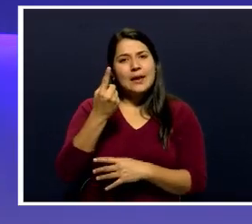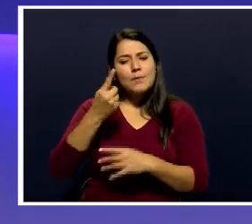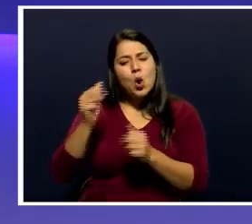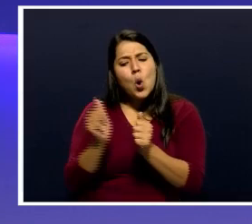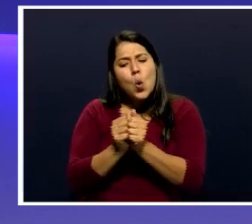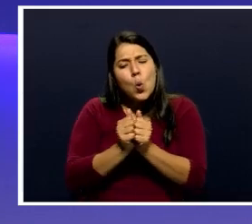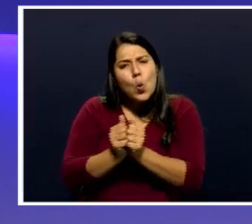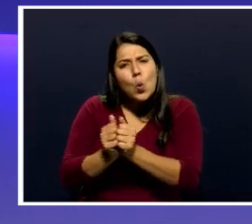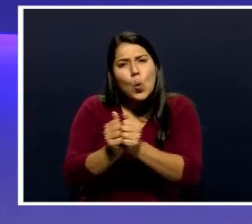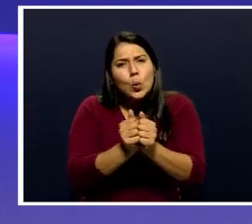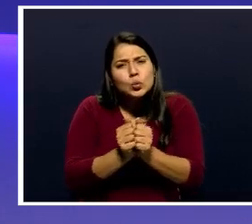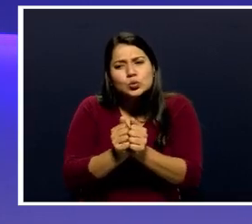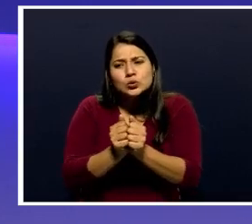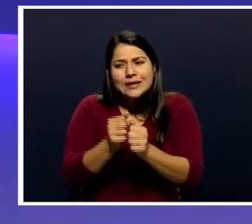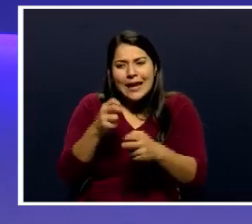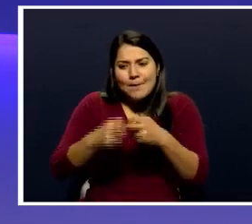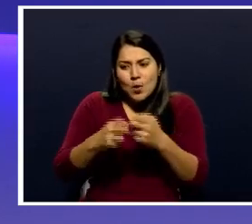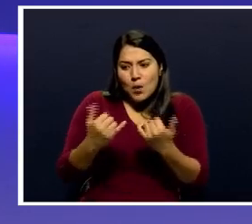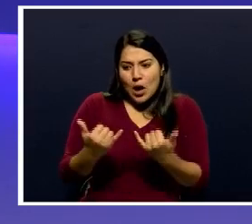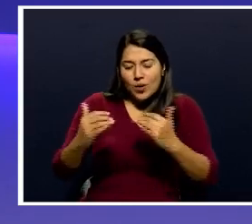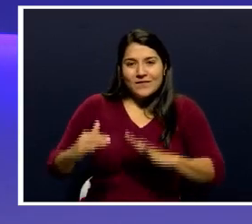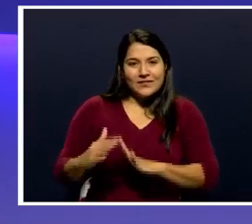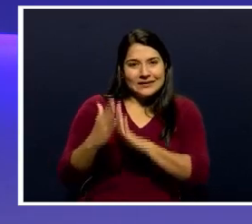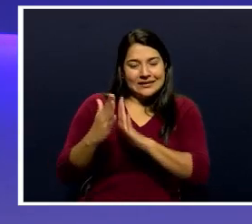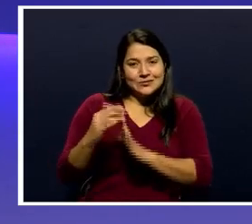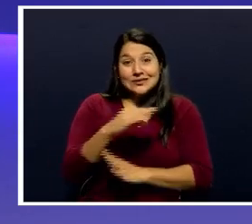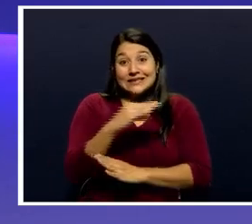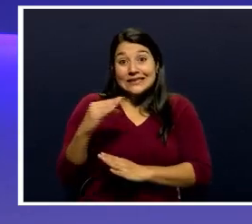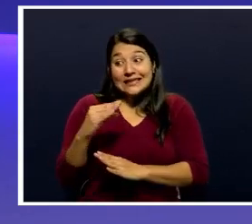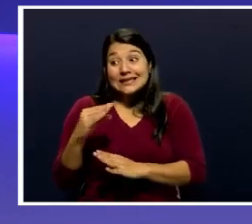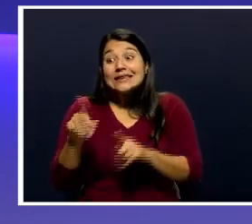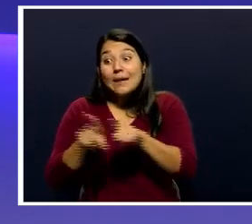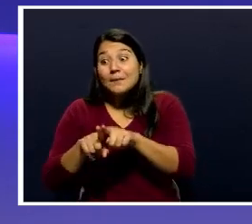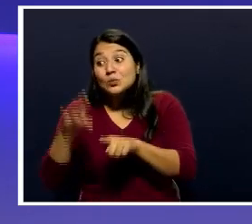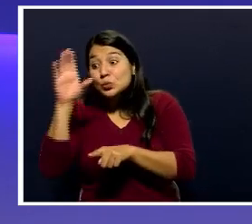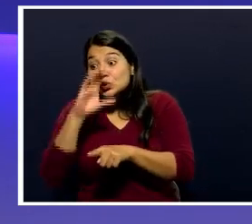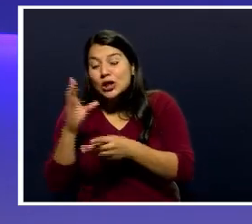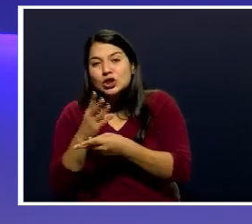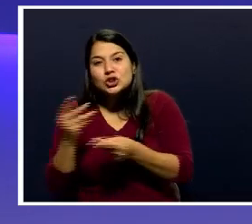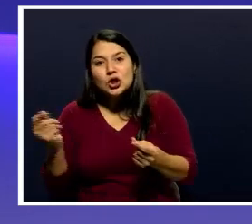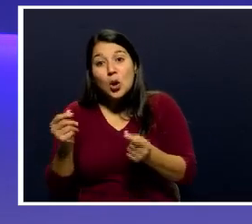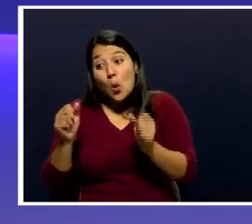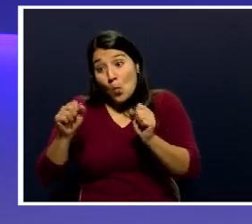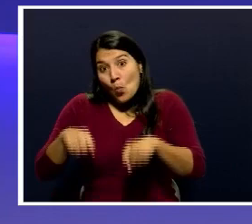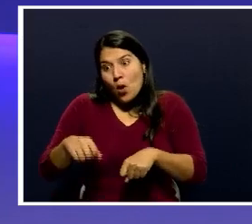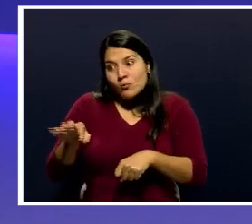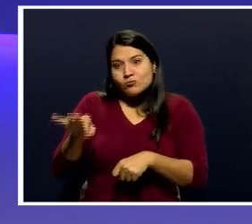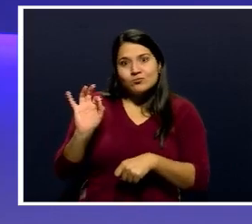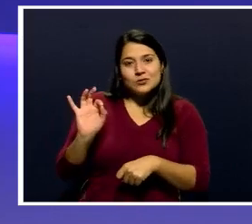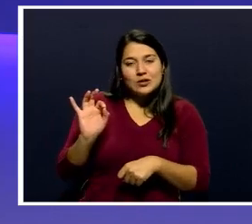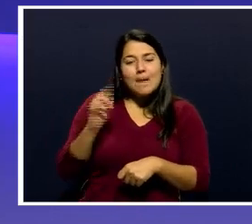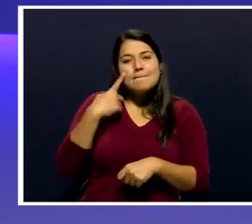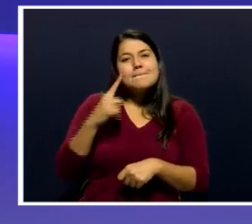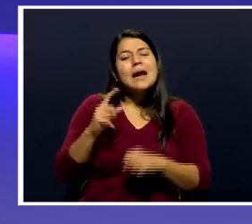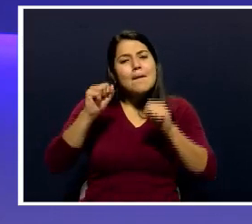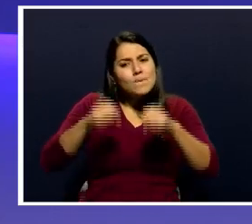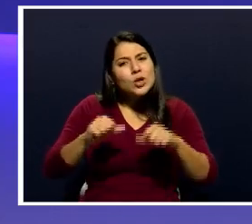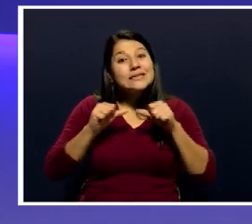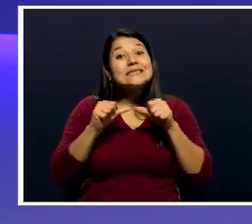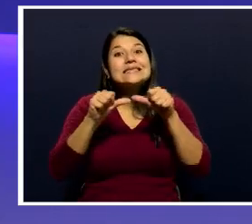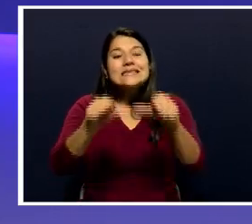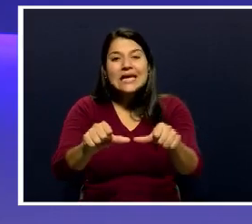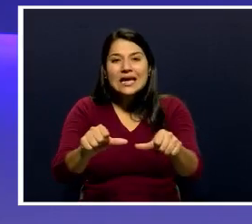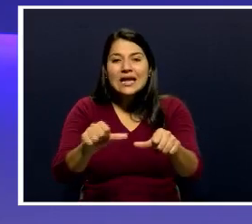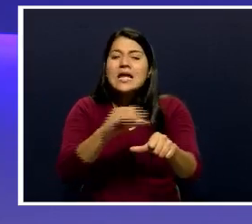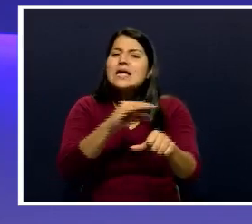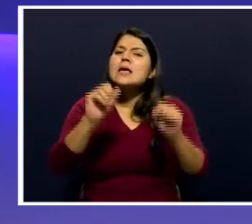en el problema en el que estamos metidos y en las soluciones que podemos encontrar para seguir